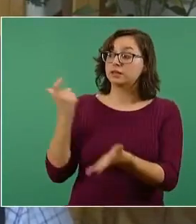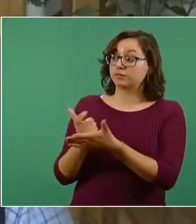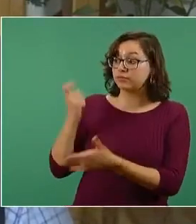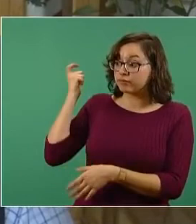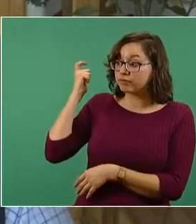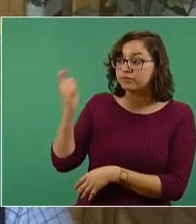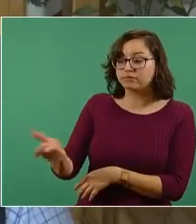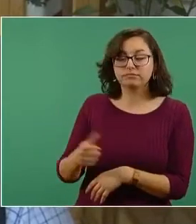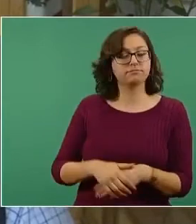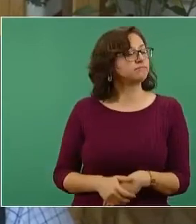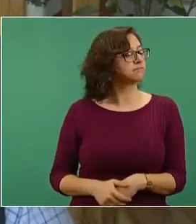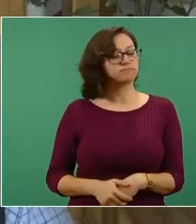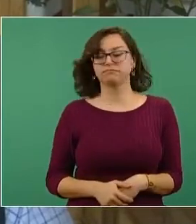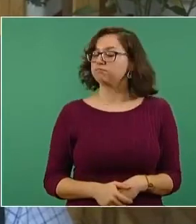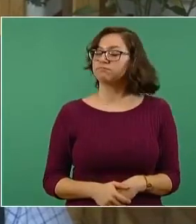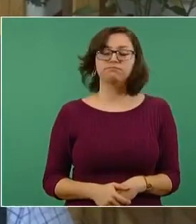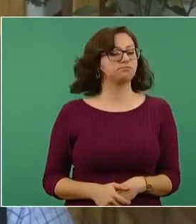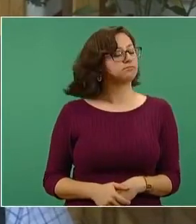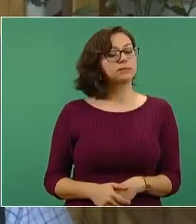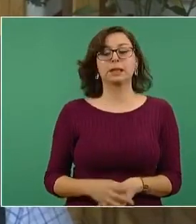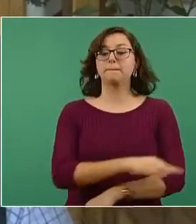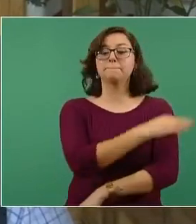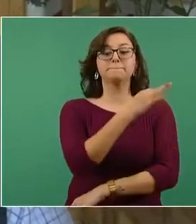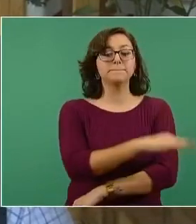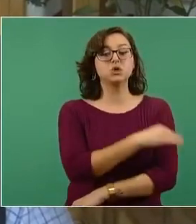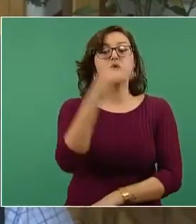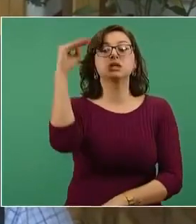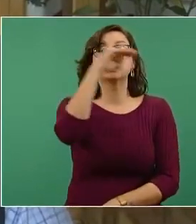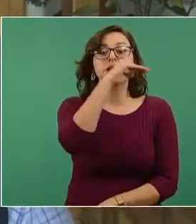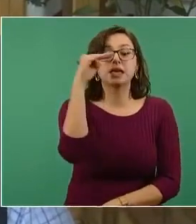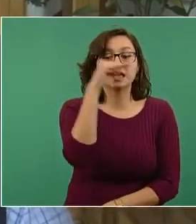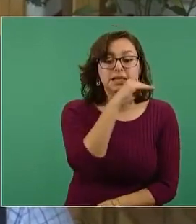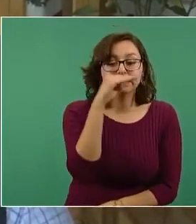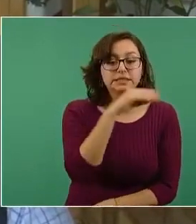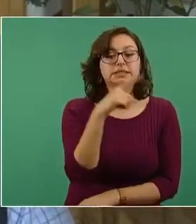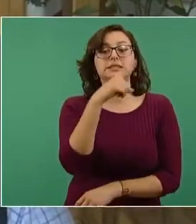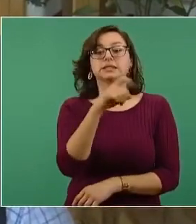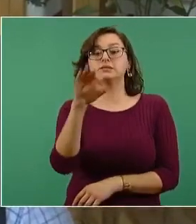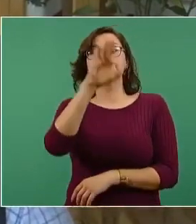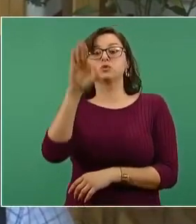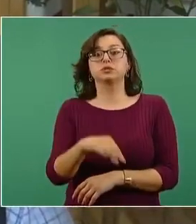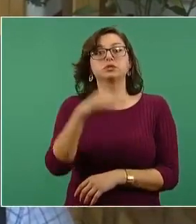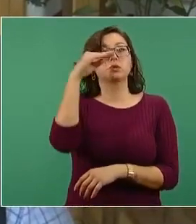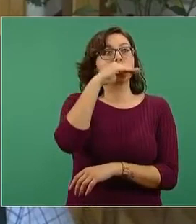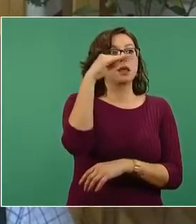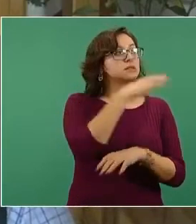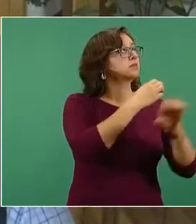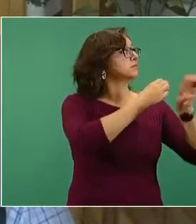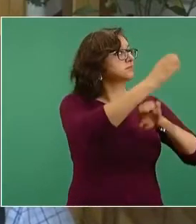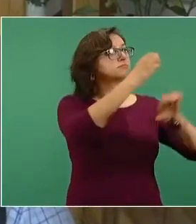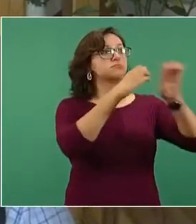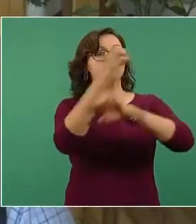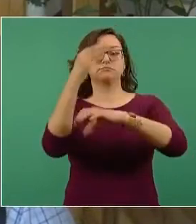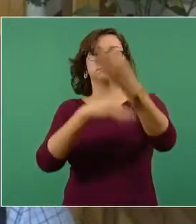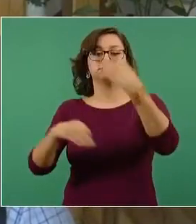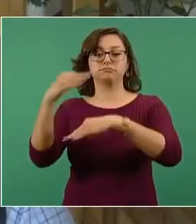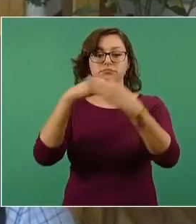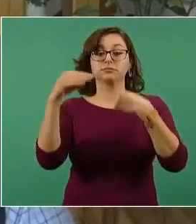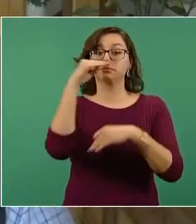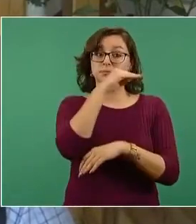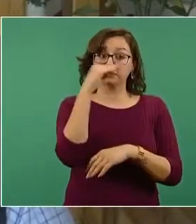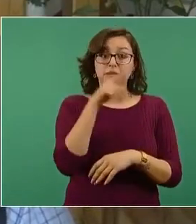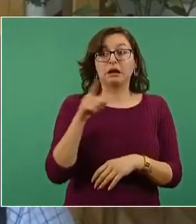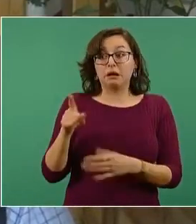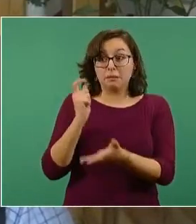que la vacuna es gratuita, no debe de pagar por ella en ninguna de las entidades federativas, tenga mucho